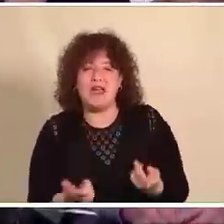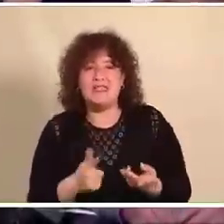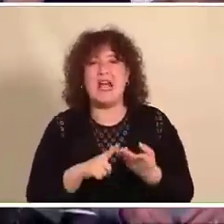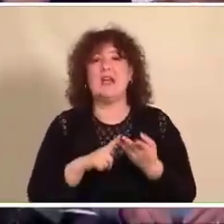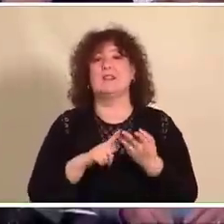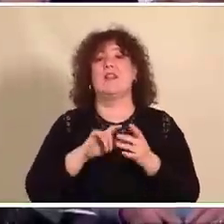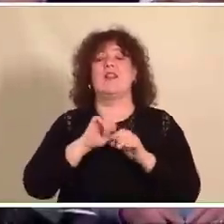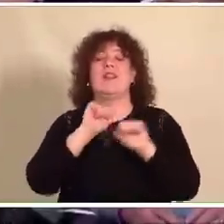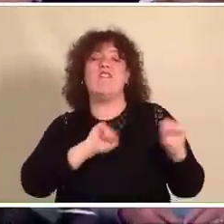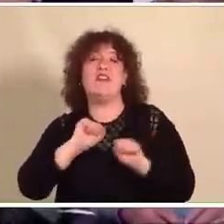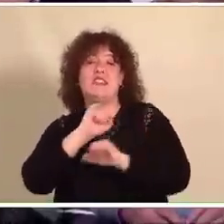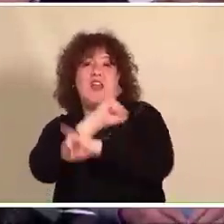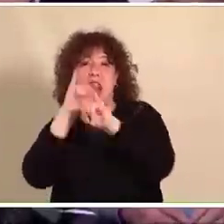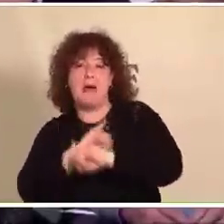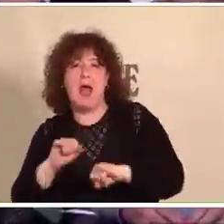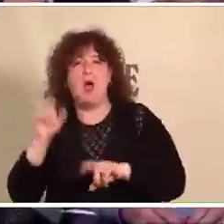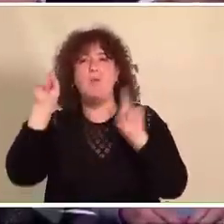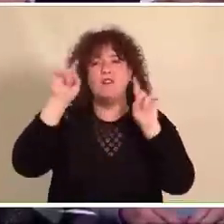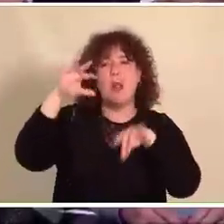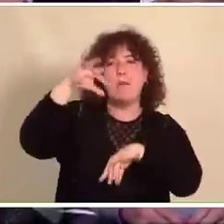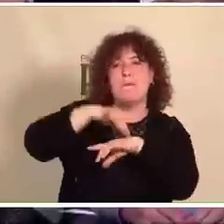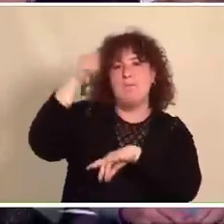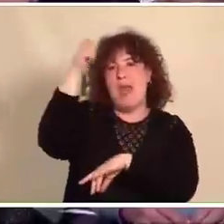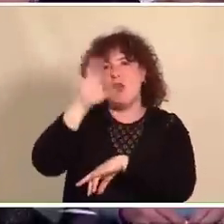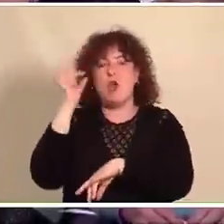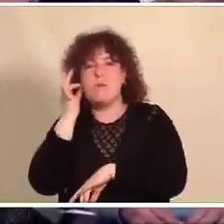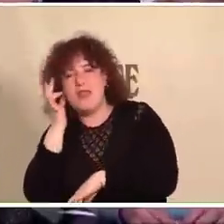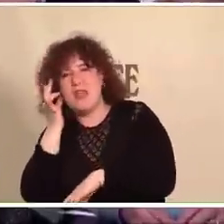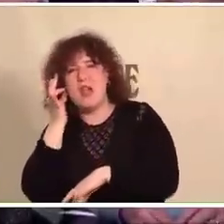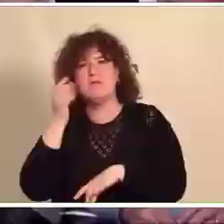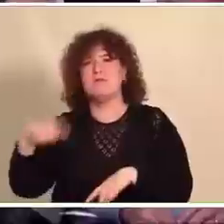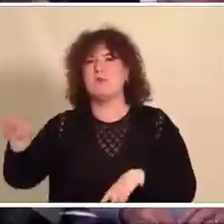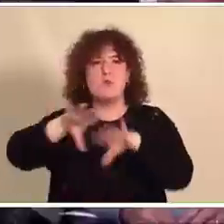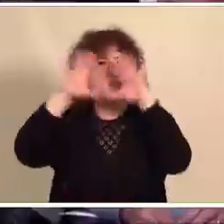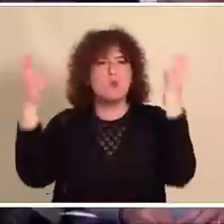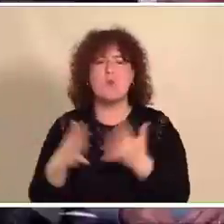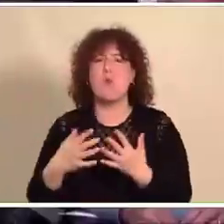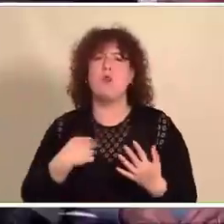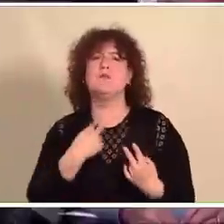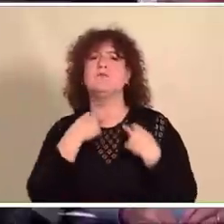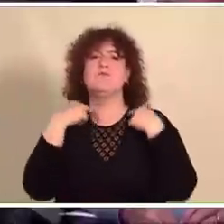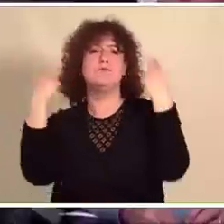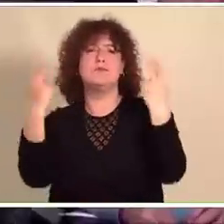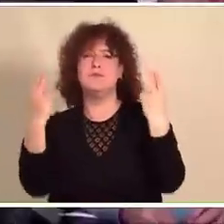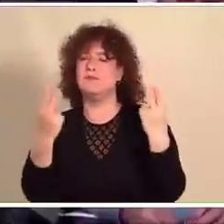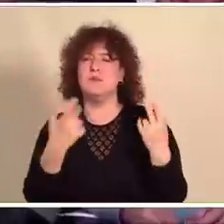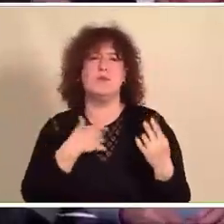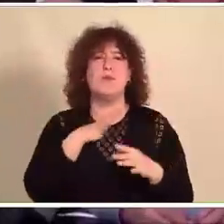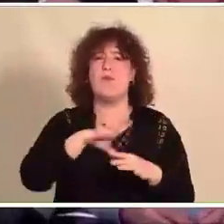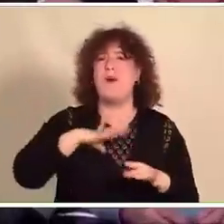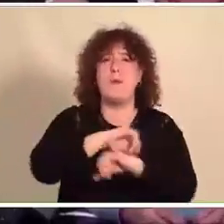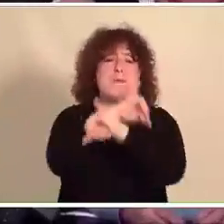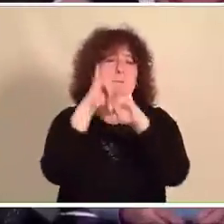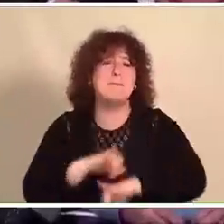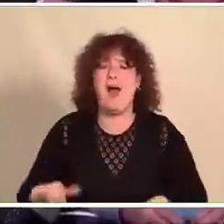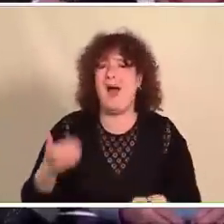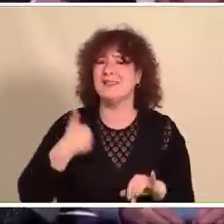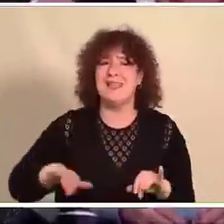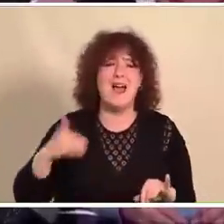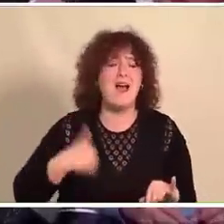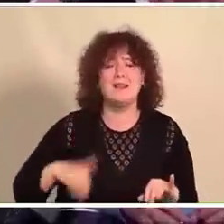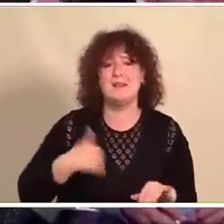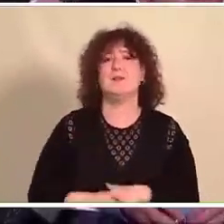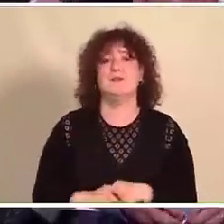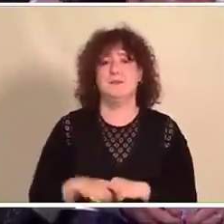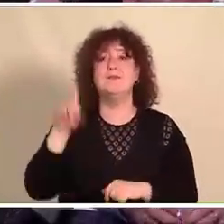profesores médicas gente de todo el mundo alza su voz para pedir Paz Ya incluso miembros de los coros en